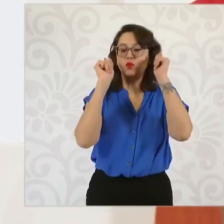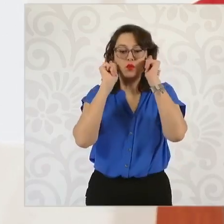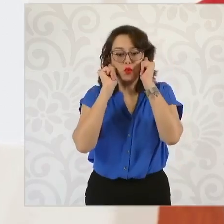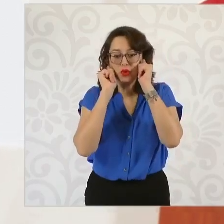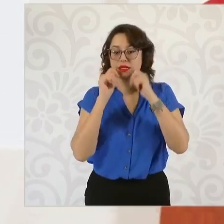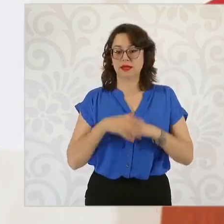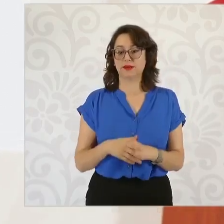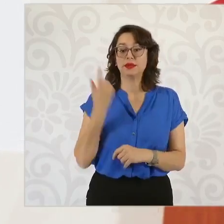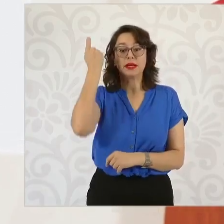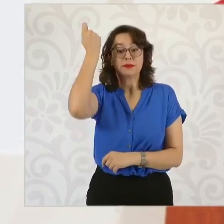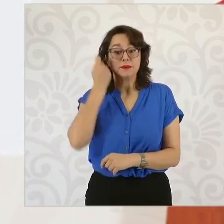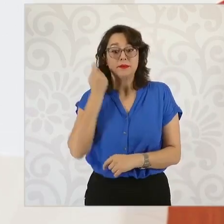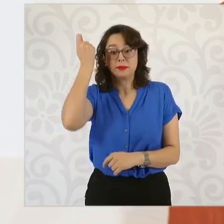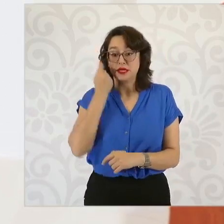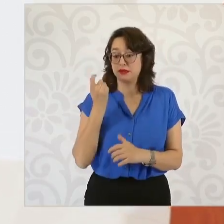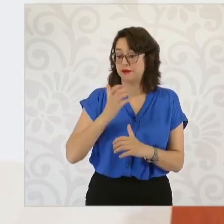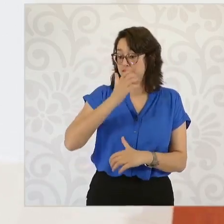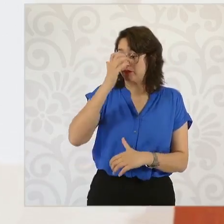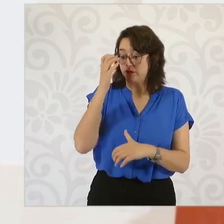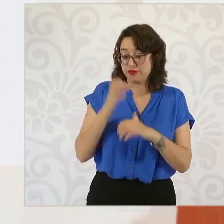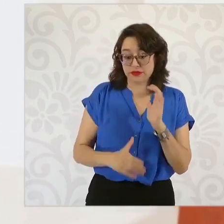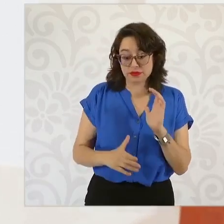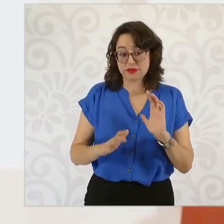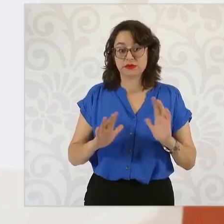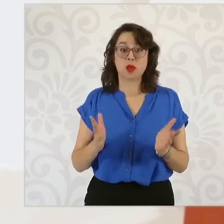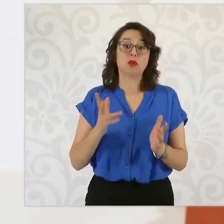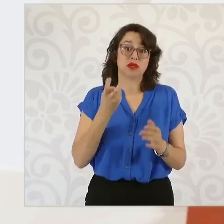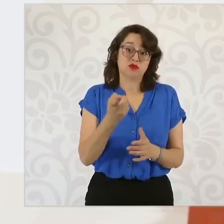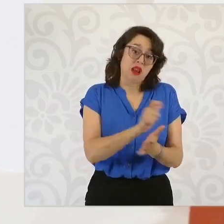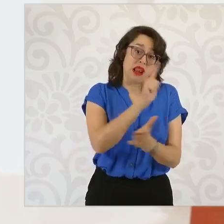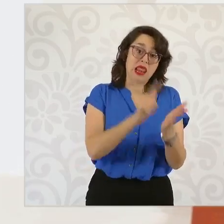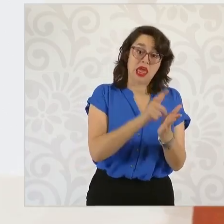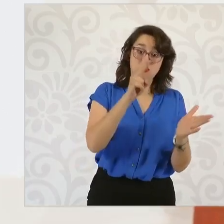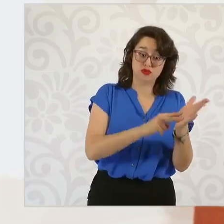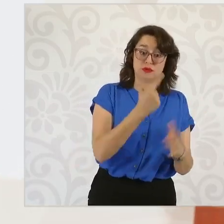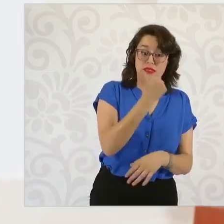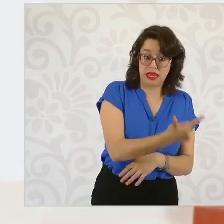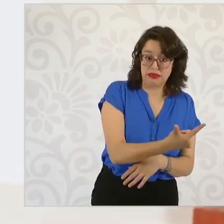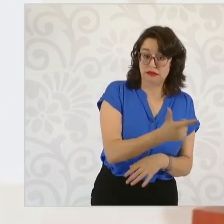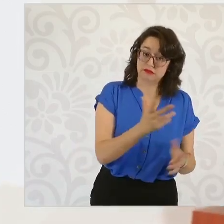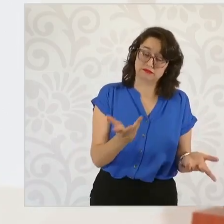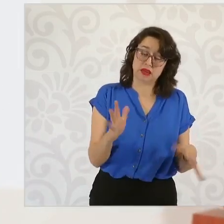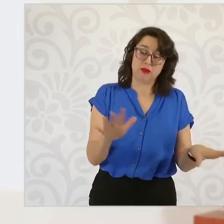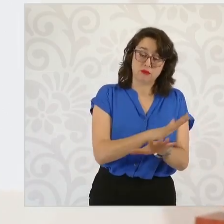y reciben, producto de la ley del 2007, una pensión,